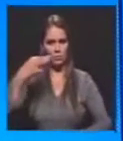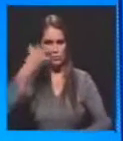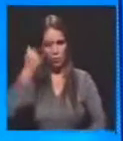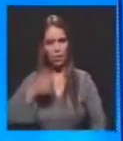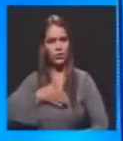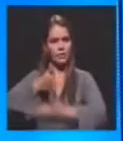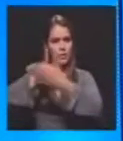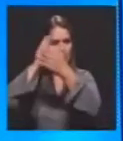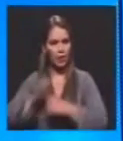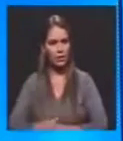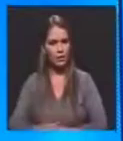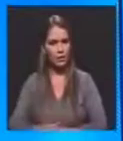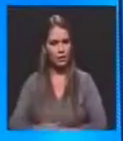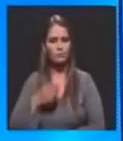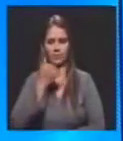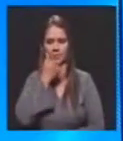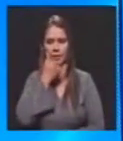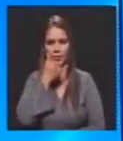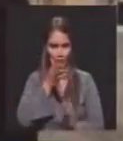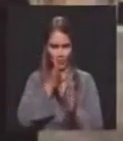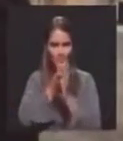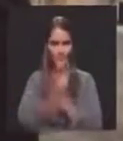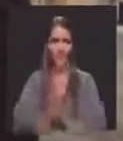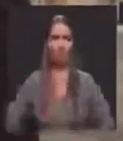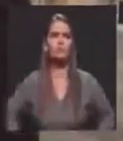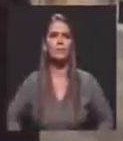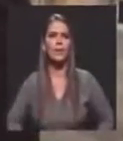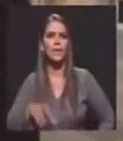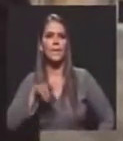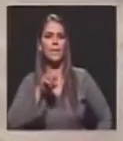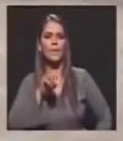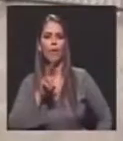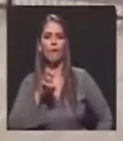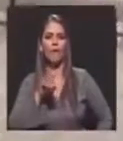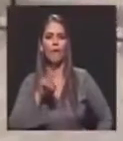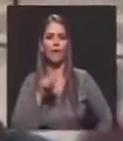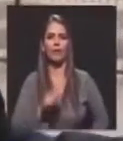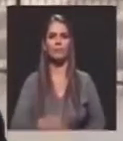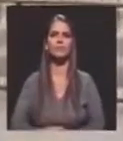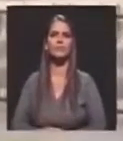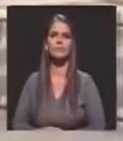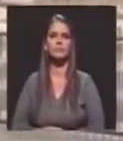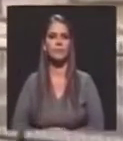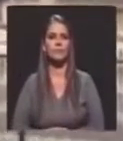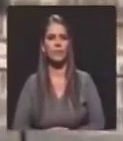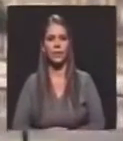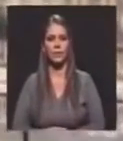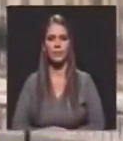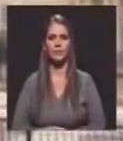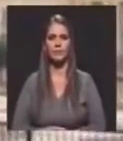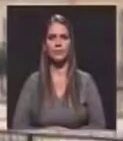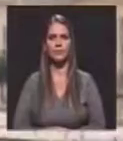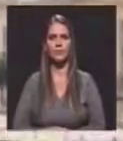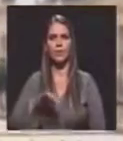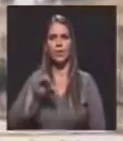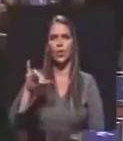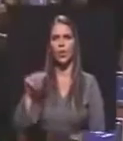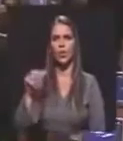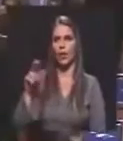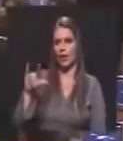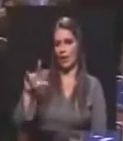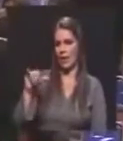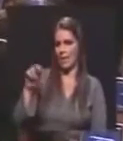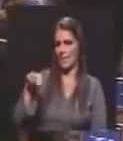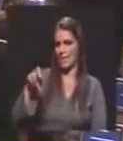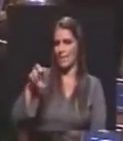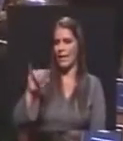departamento. Carlos Poveda tiene más información desde Bogotá. Que se pueda acceder a esos recursos. El representante a la Cámara por el departamento de Antioquia, Julián